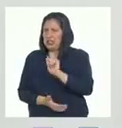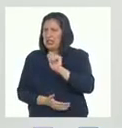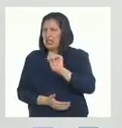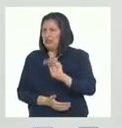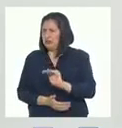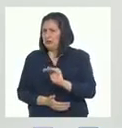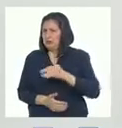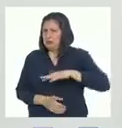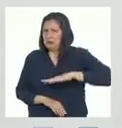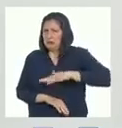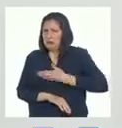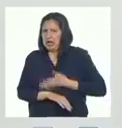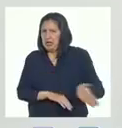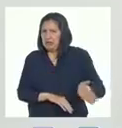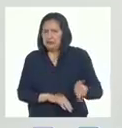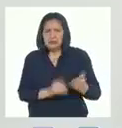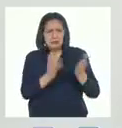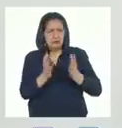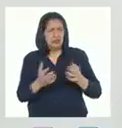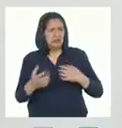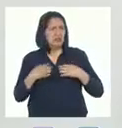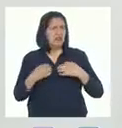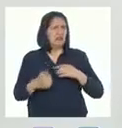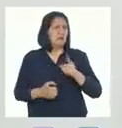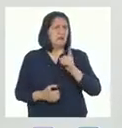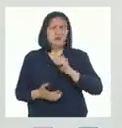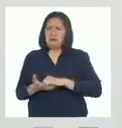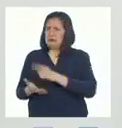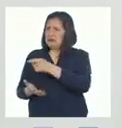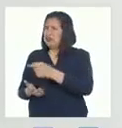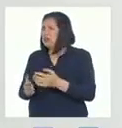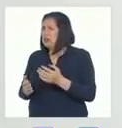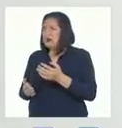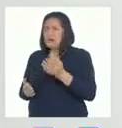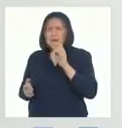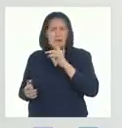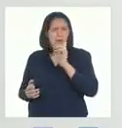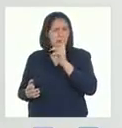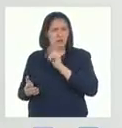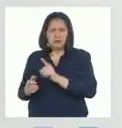por llegar tarde y los estudiantes protestan ante la injusticia del profesor.